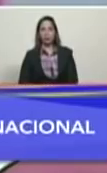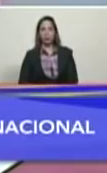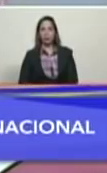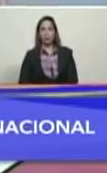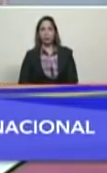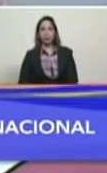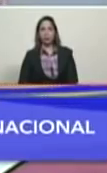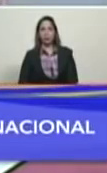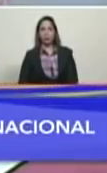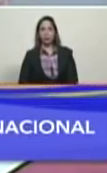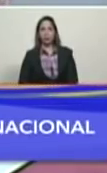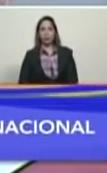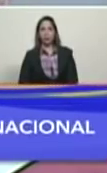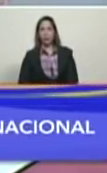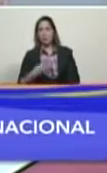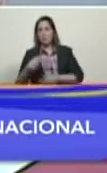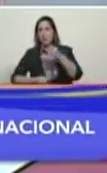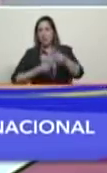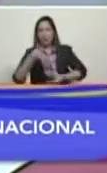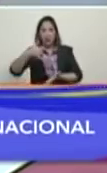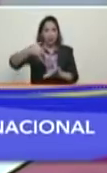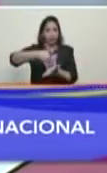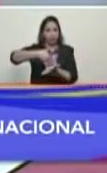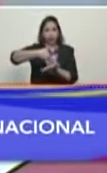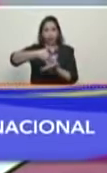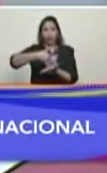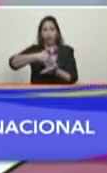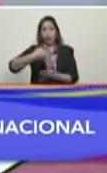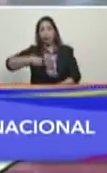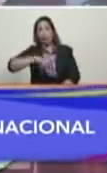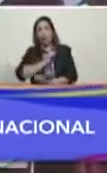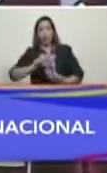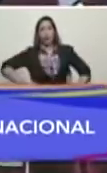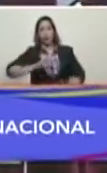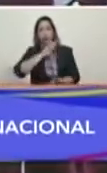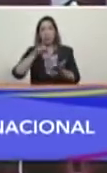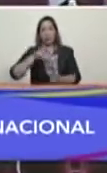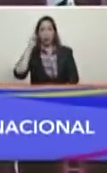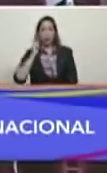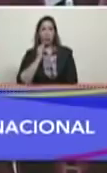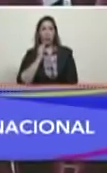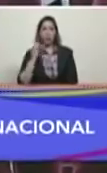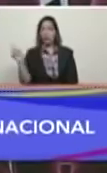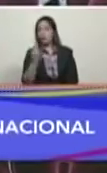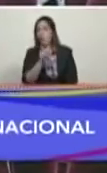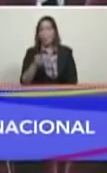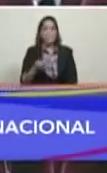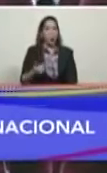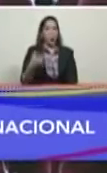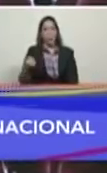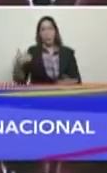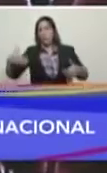para dividir y debilitar nuestra Fuerza Armada Nacional Bolivariana. No es poco el esfuerzo.